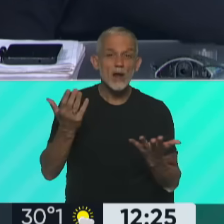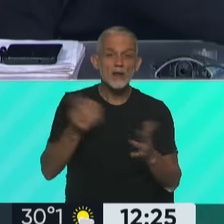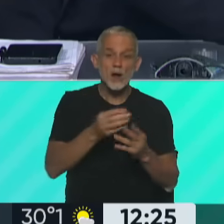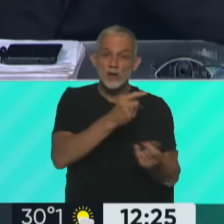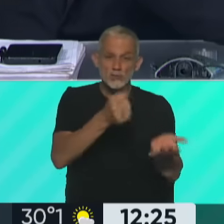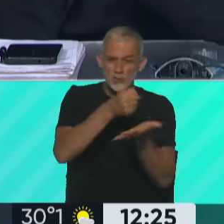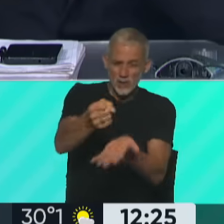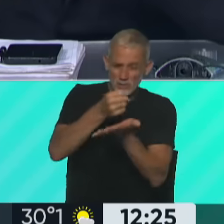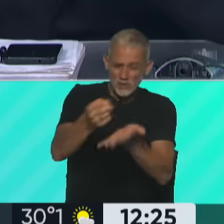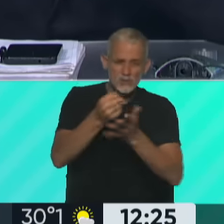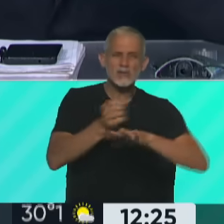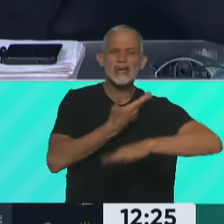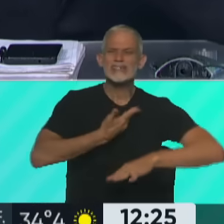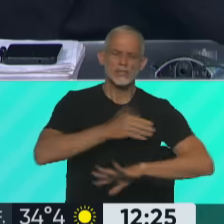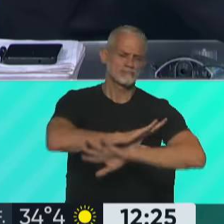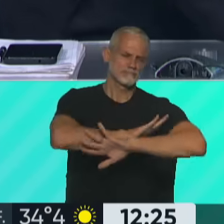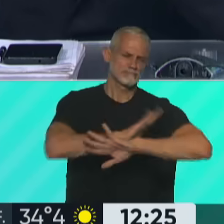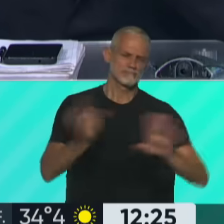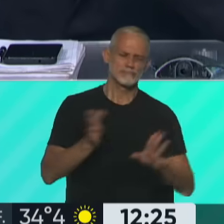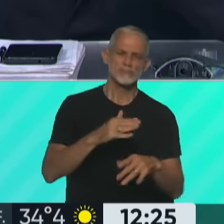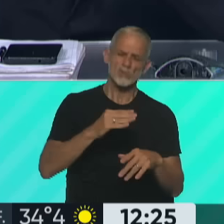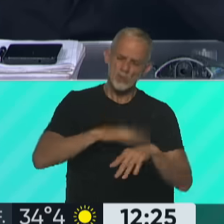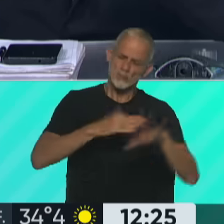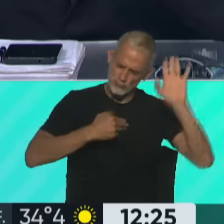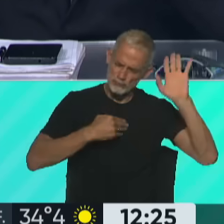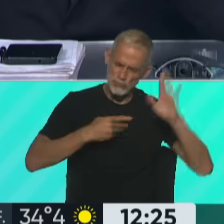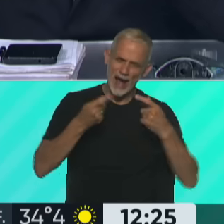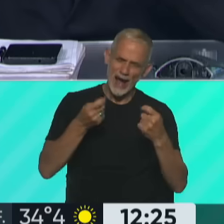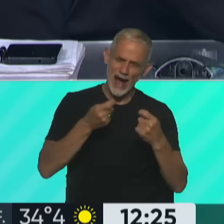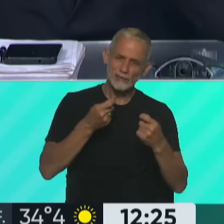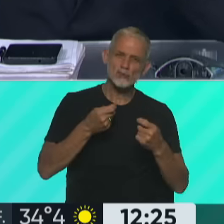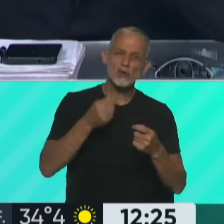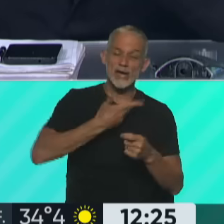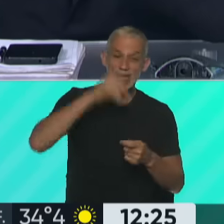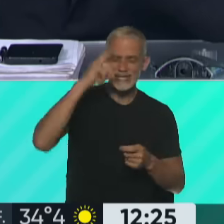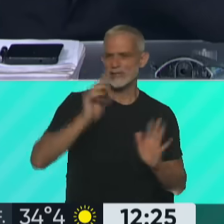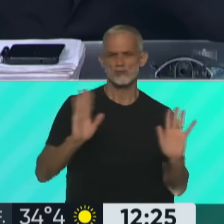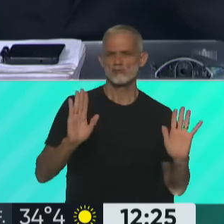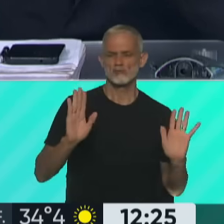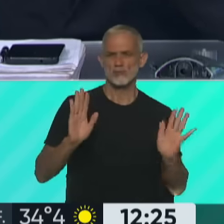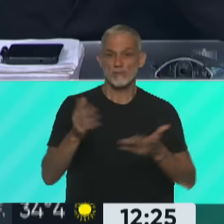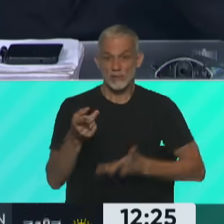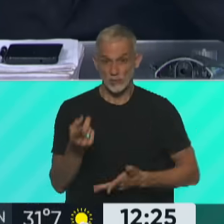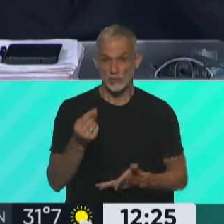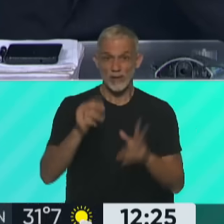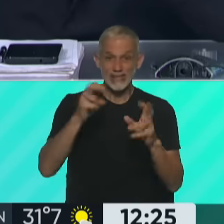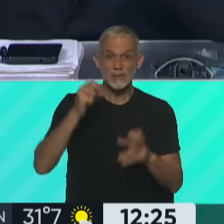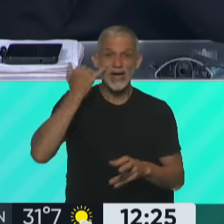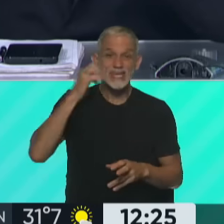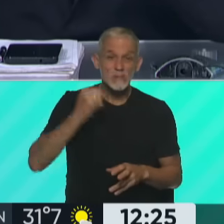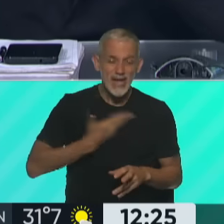recibir subsidios del Estado o que el Estado se haga cargo de esos gastos. No, la no atención del tema YPF